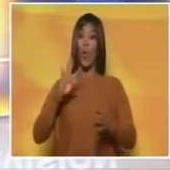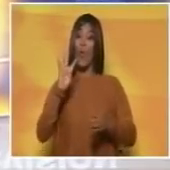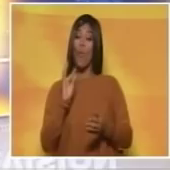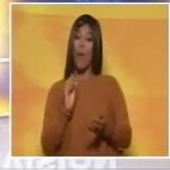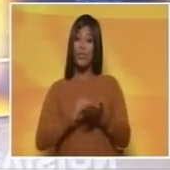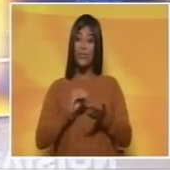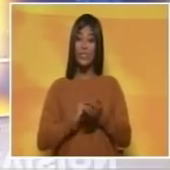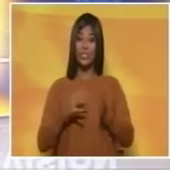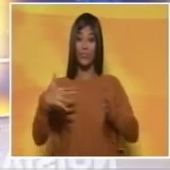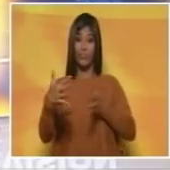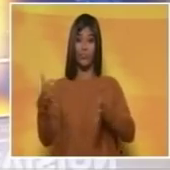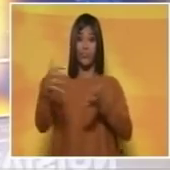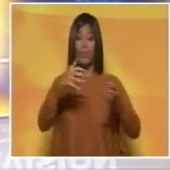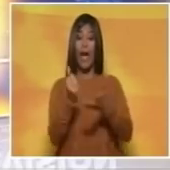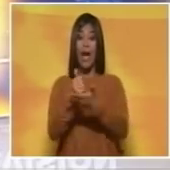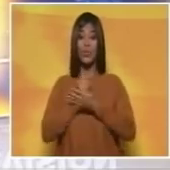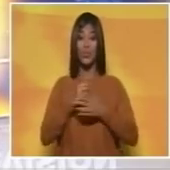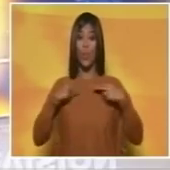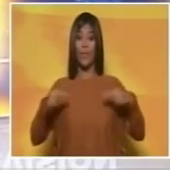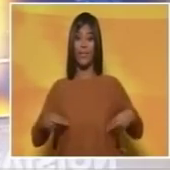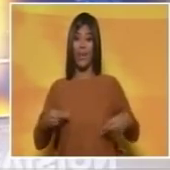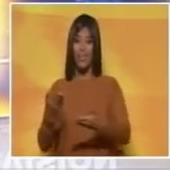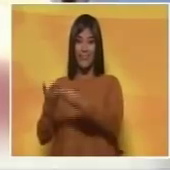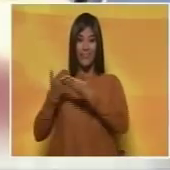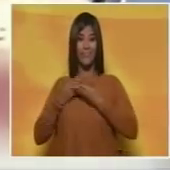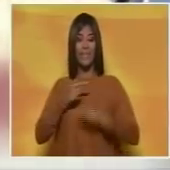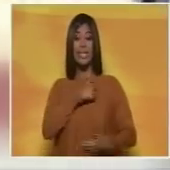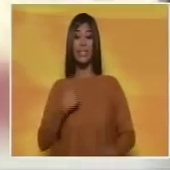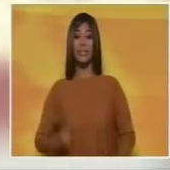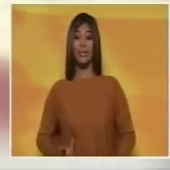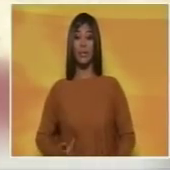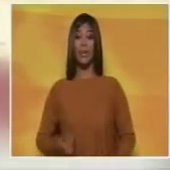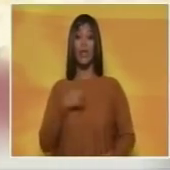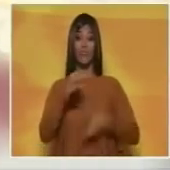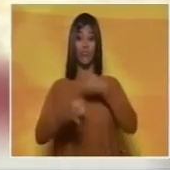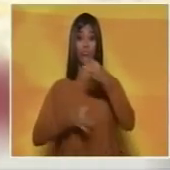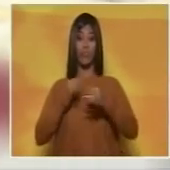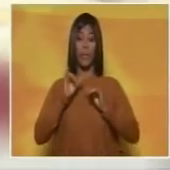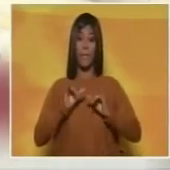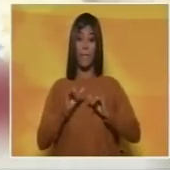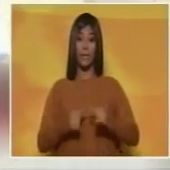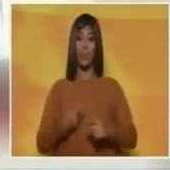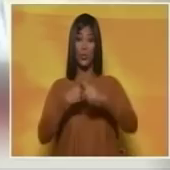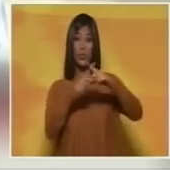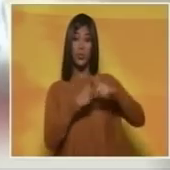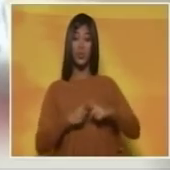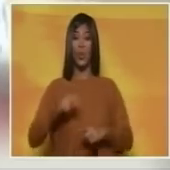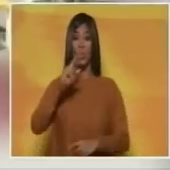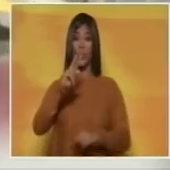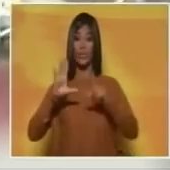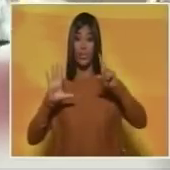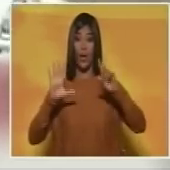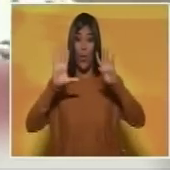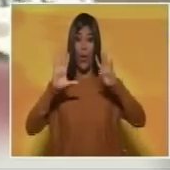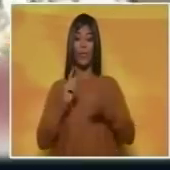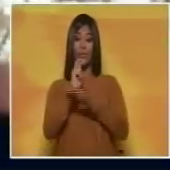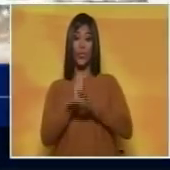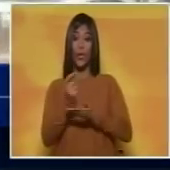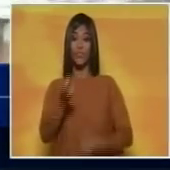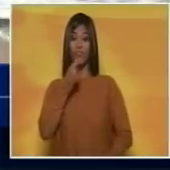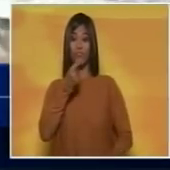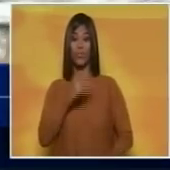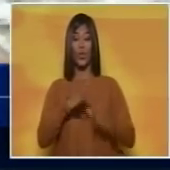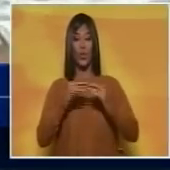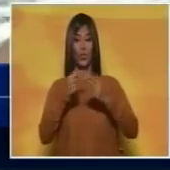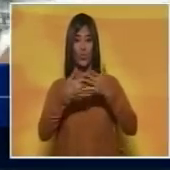de asistencia técnico-humanitaria proveniente de China. Alvarado detalló que con este cargamento suman 269 las toneladas de medicamentos